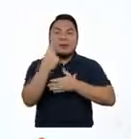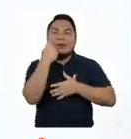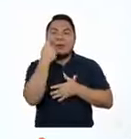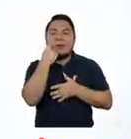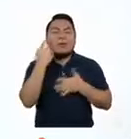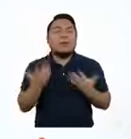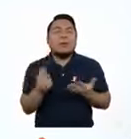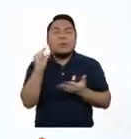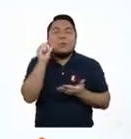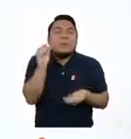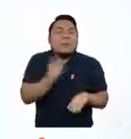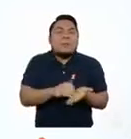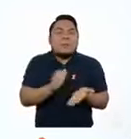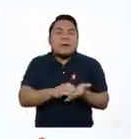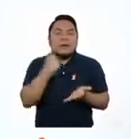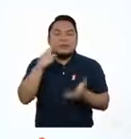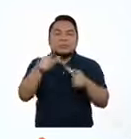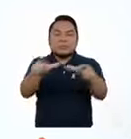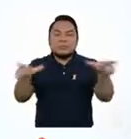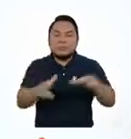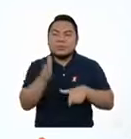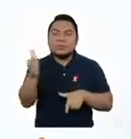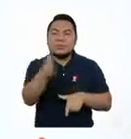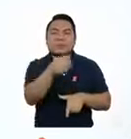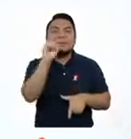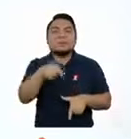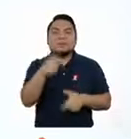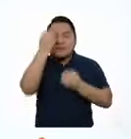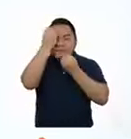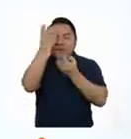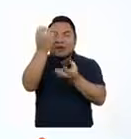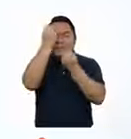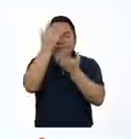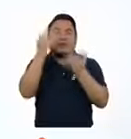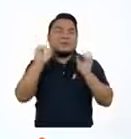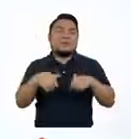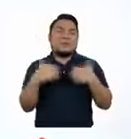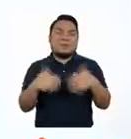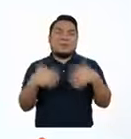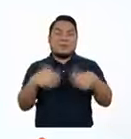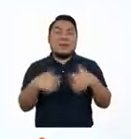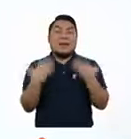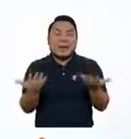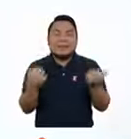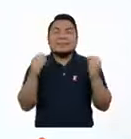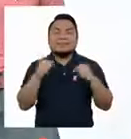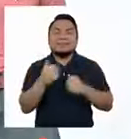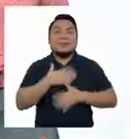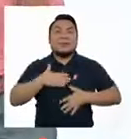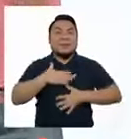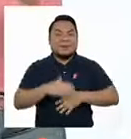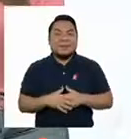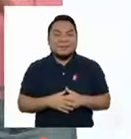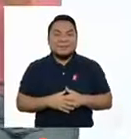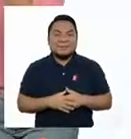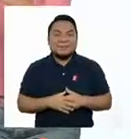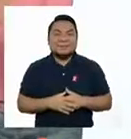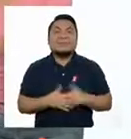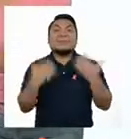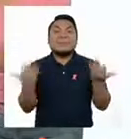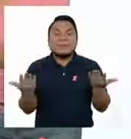un poco más de cada zona y nos transmiten información de sus vivencias. ¡Ay, qué bonito!